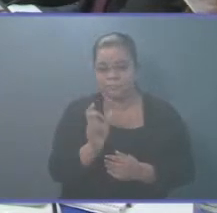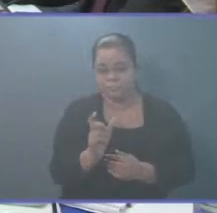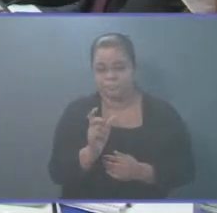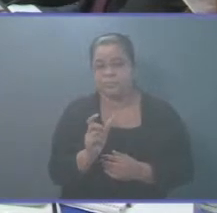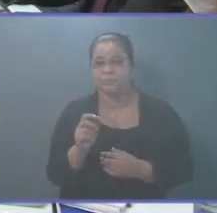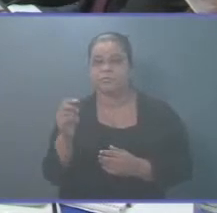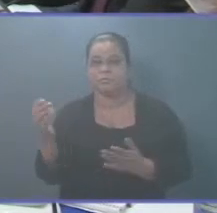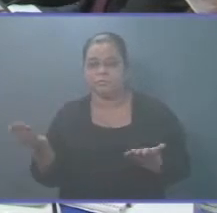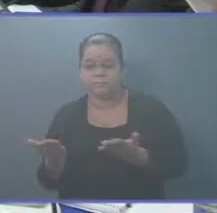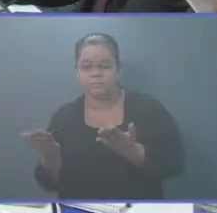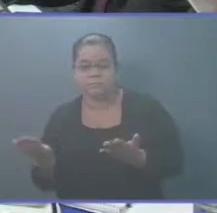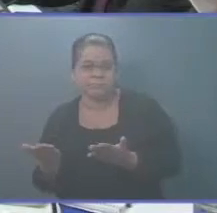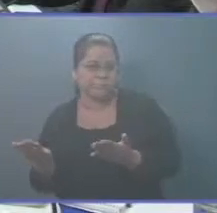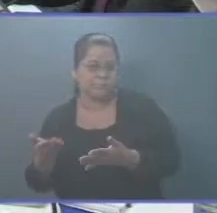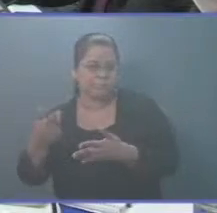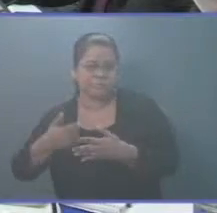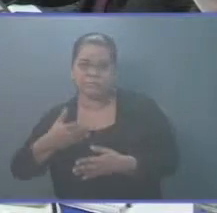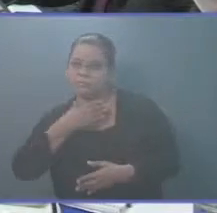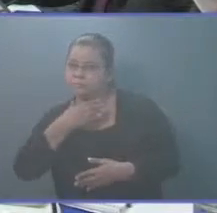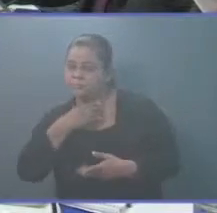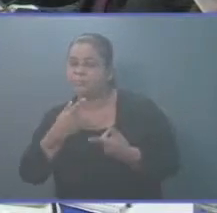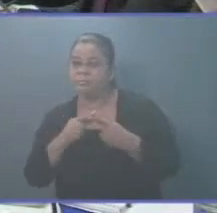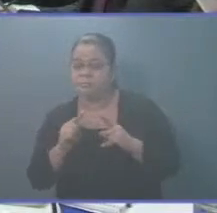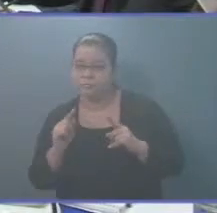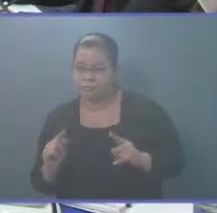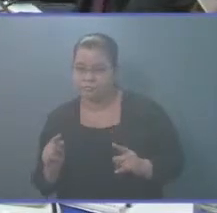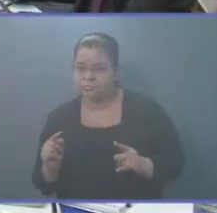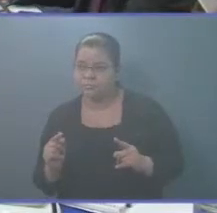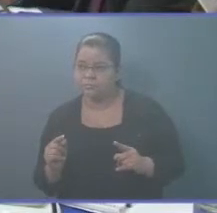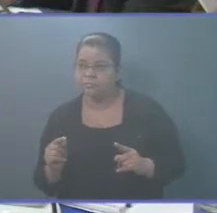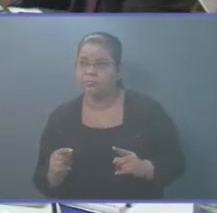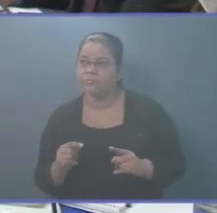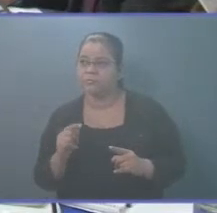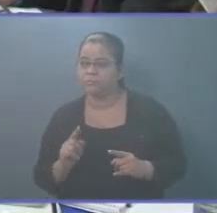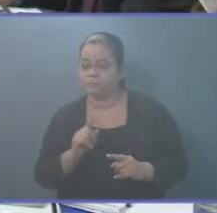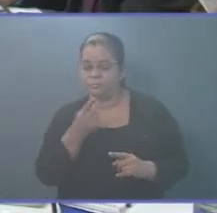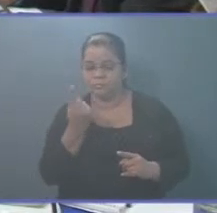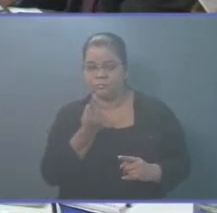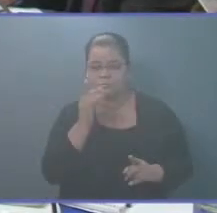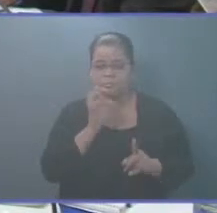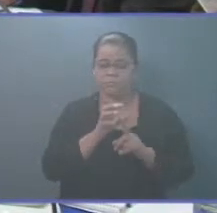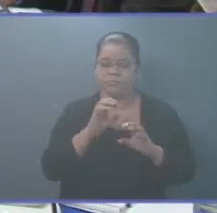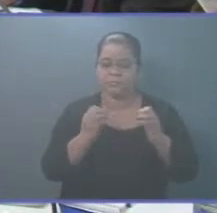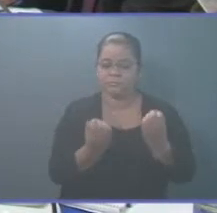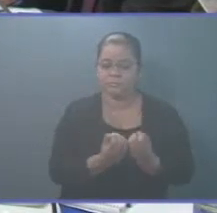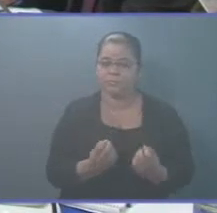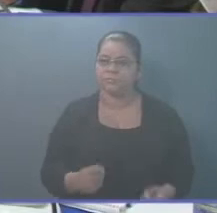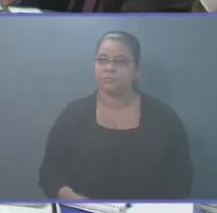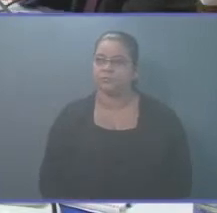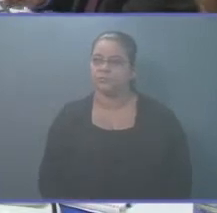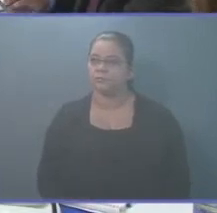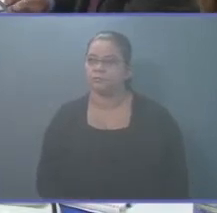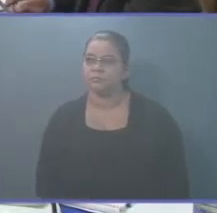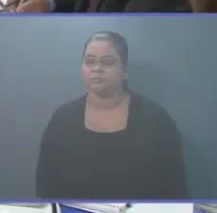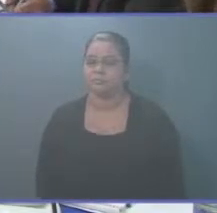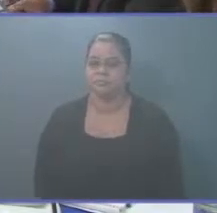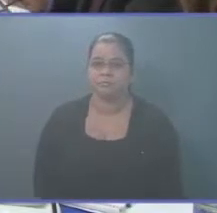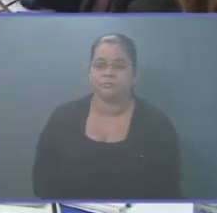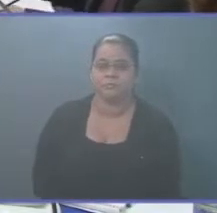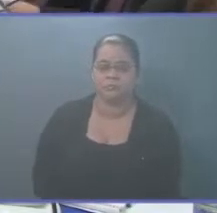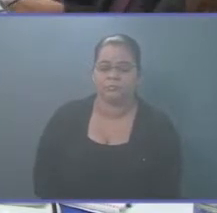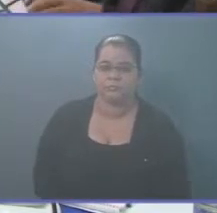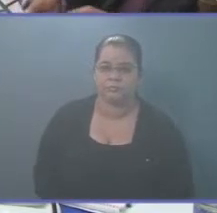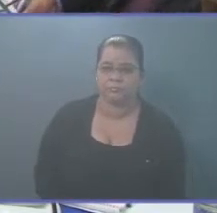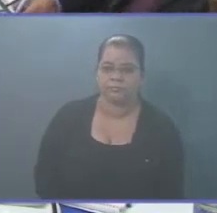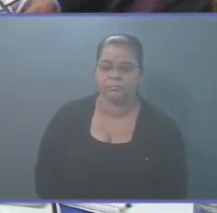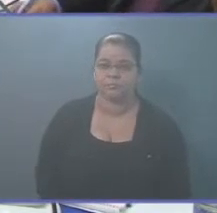compleja. Ajá, y nos quedamos únicamente con crimen organizado, nada más. Ok, leo cómo queda